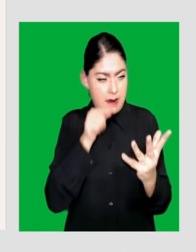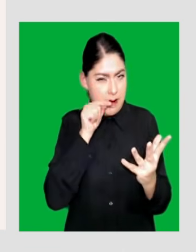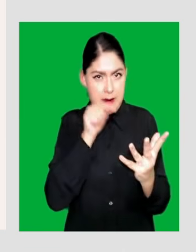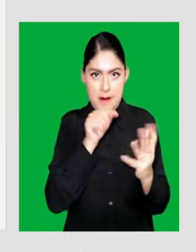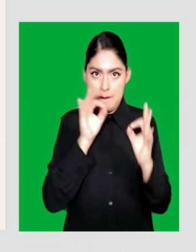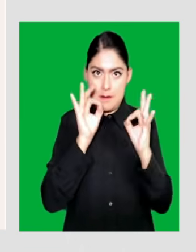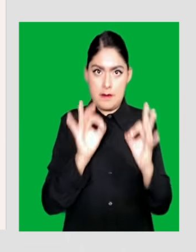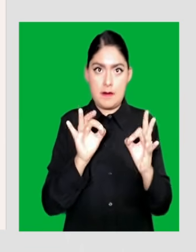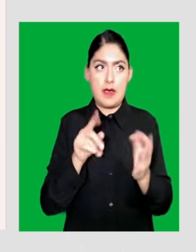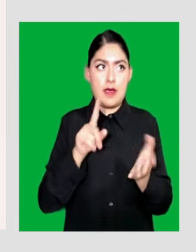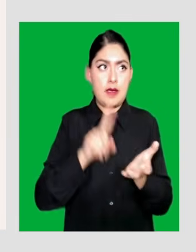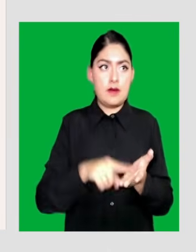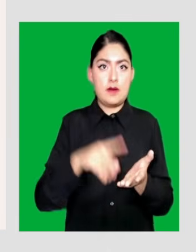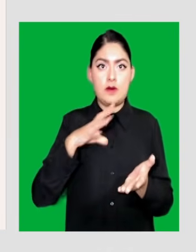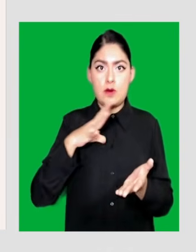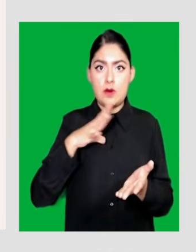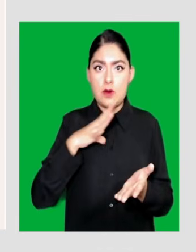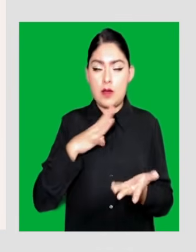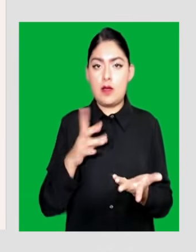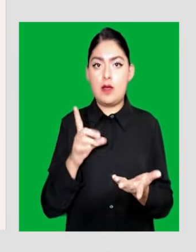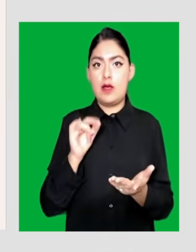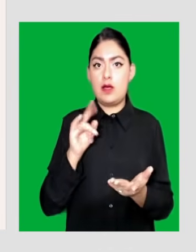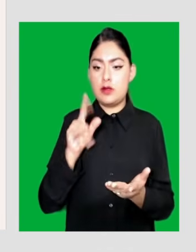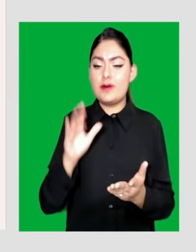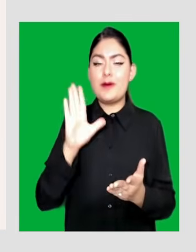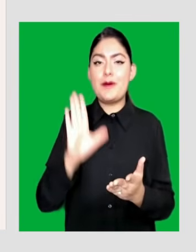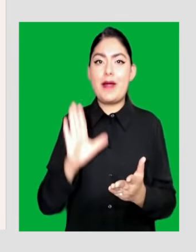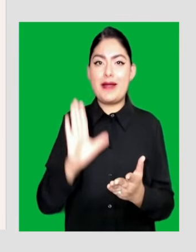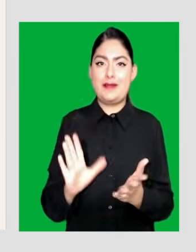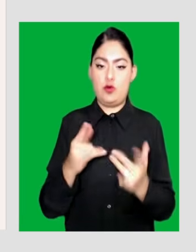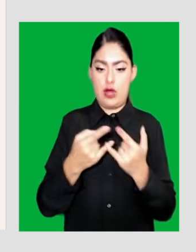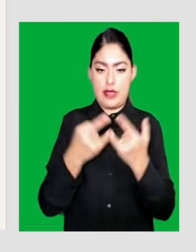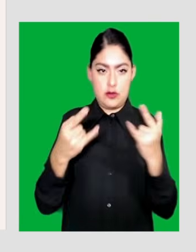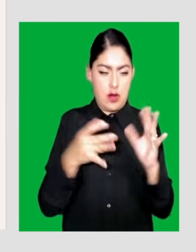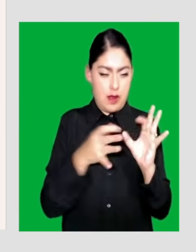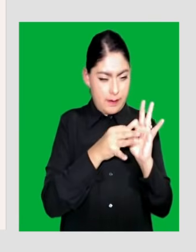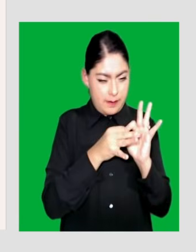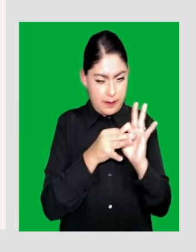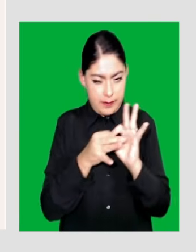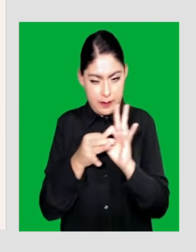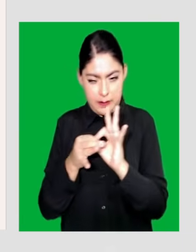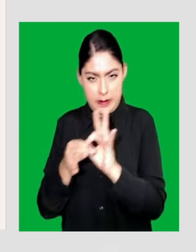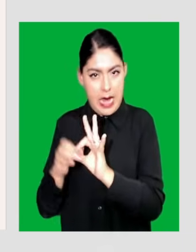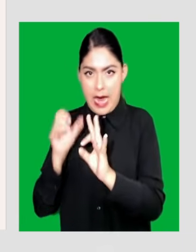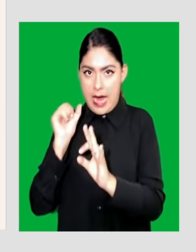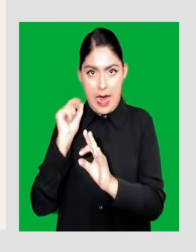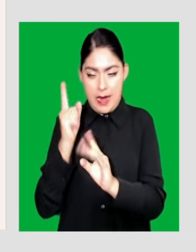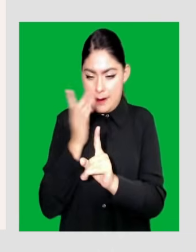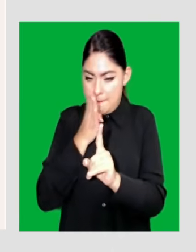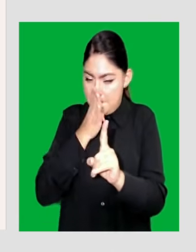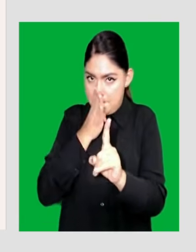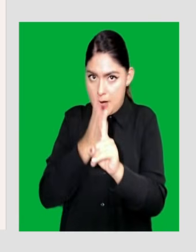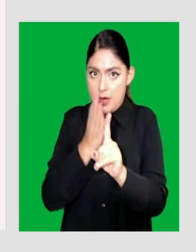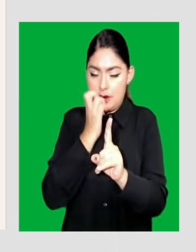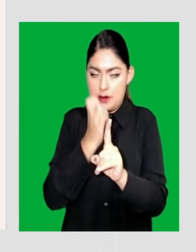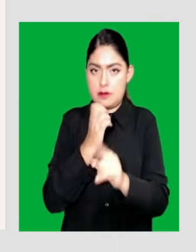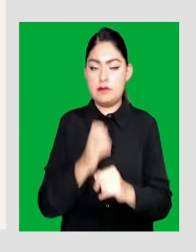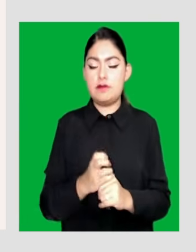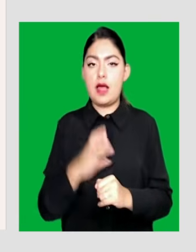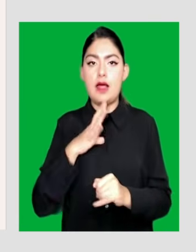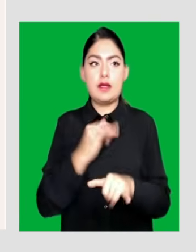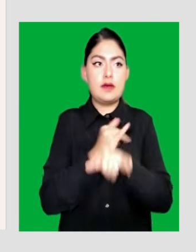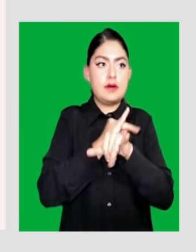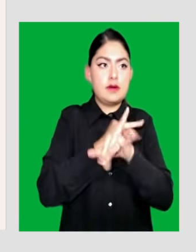Cuando hablamos de datos geoespaciales, nos referimos a la información que describe algo, como un objeto, un evento o